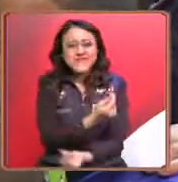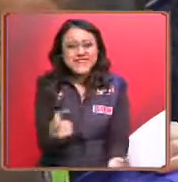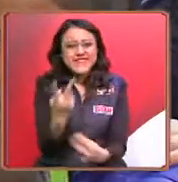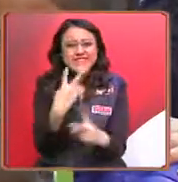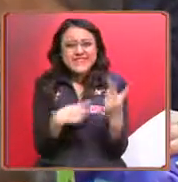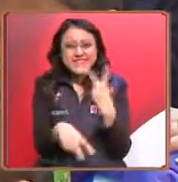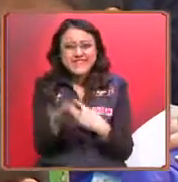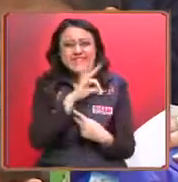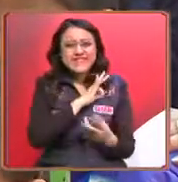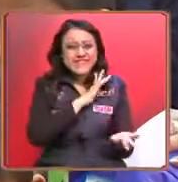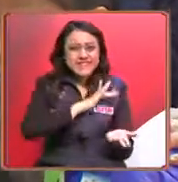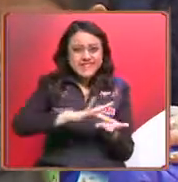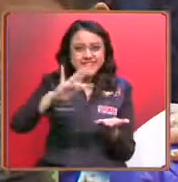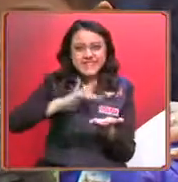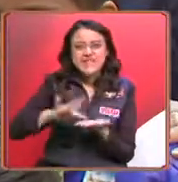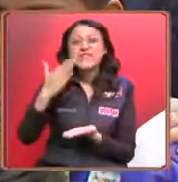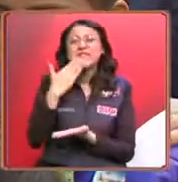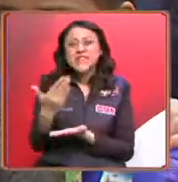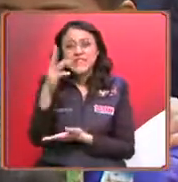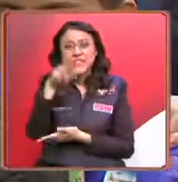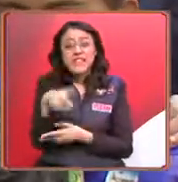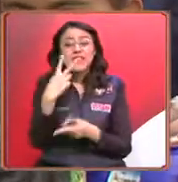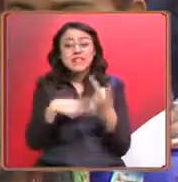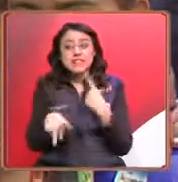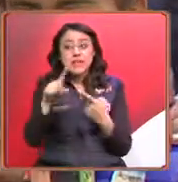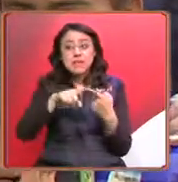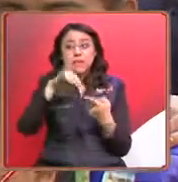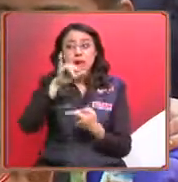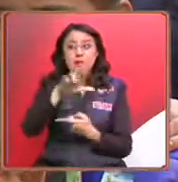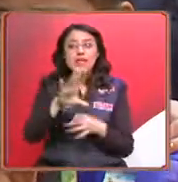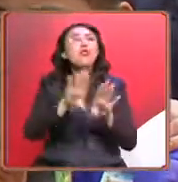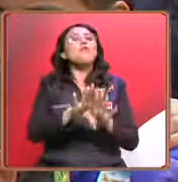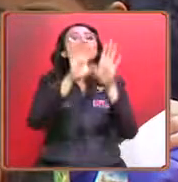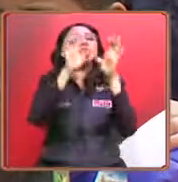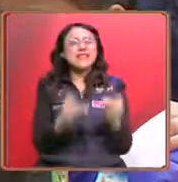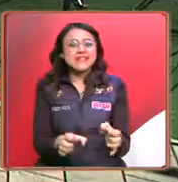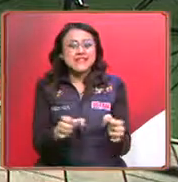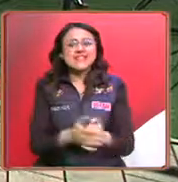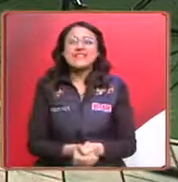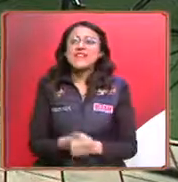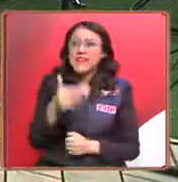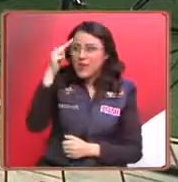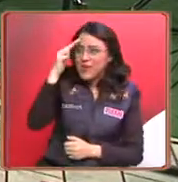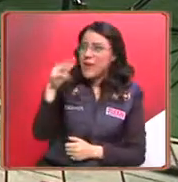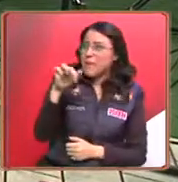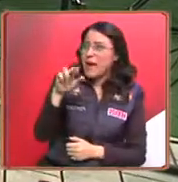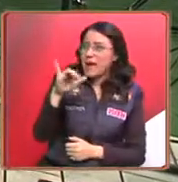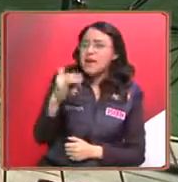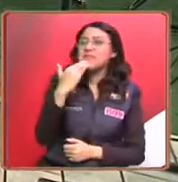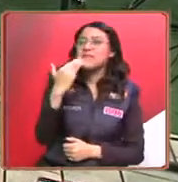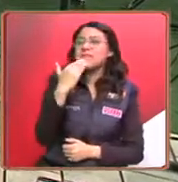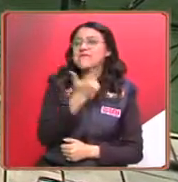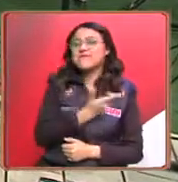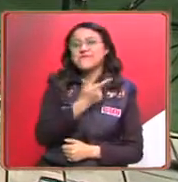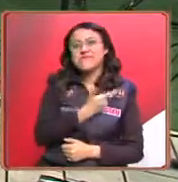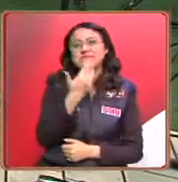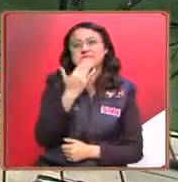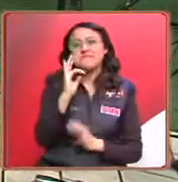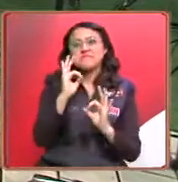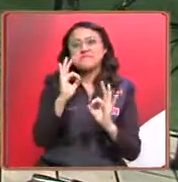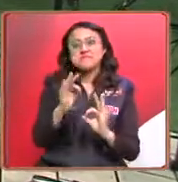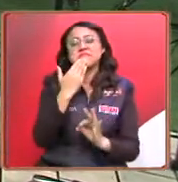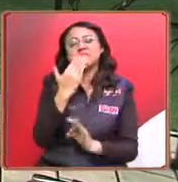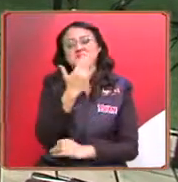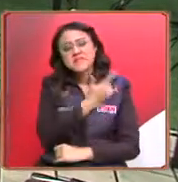vienen a colaborar en esta gran campaña, ¿cierto? Marta, ¿cómo te encuentras en este momento? Hola, Mariana. Excelentemente bien. Venimos